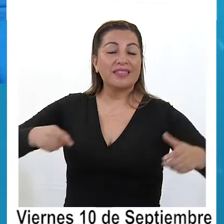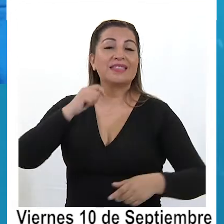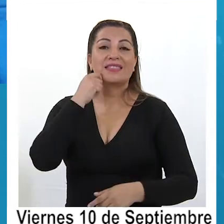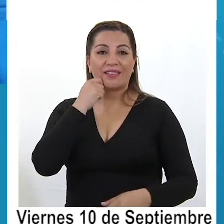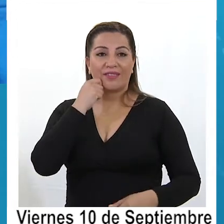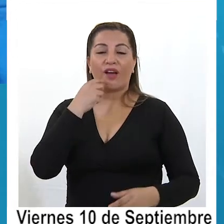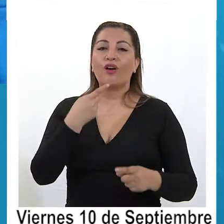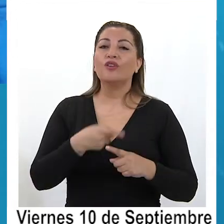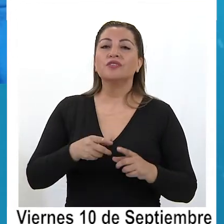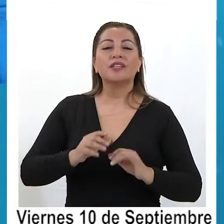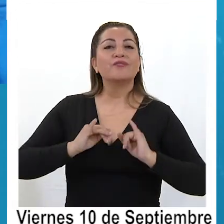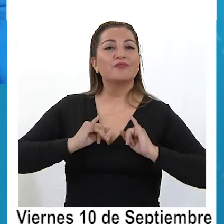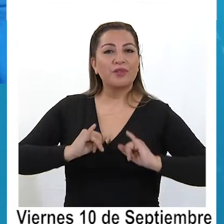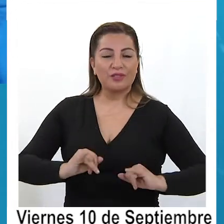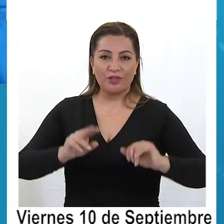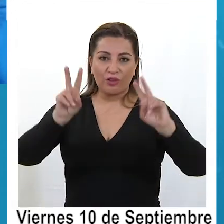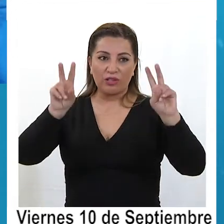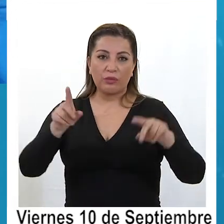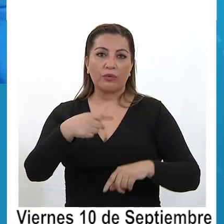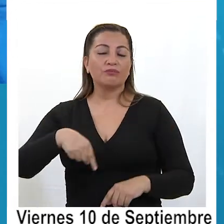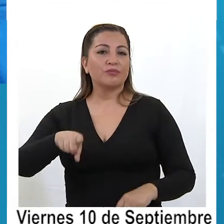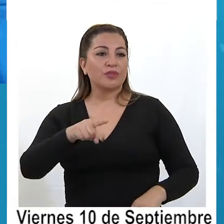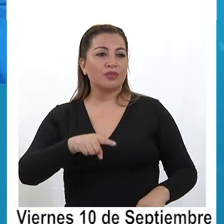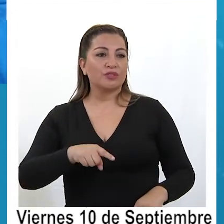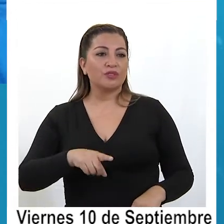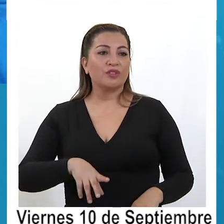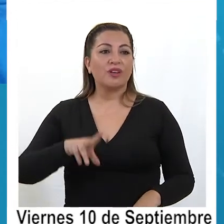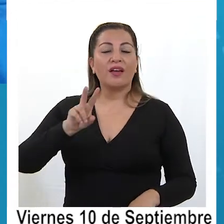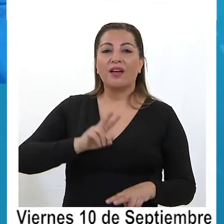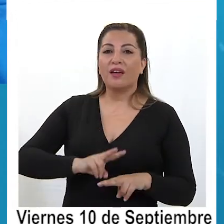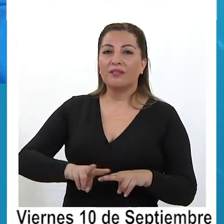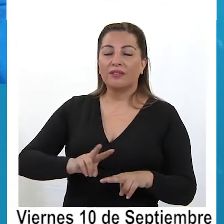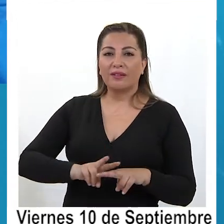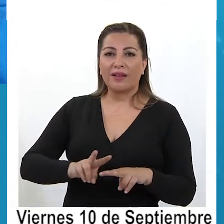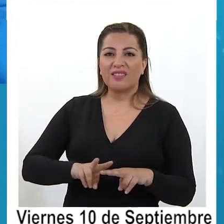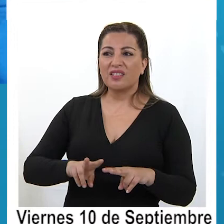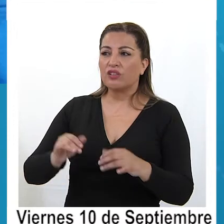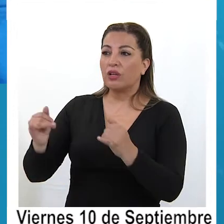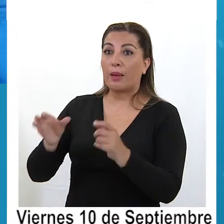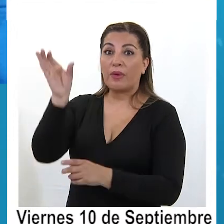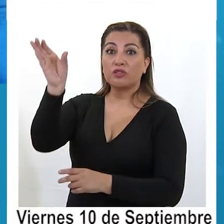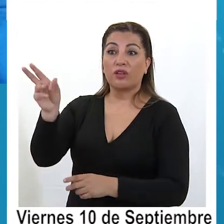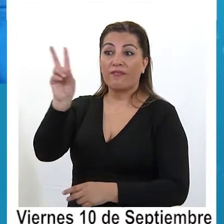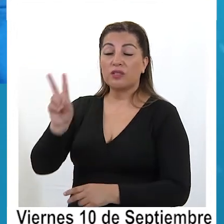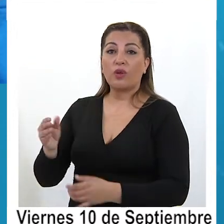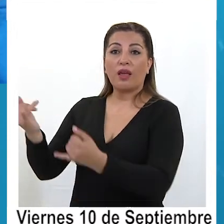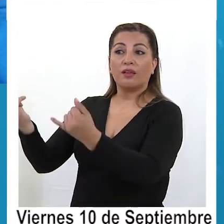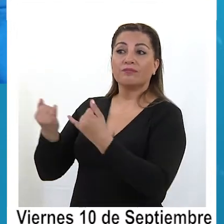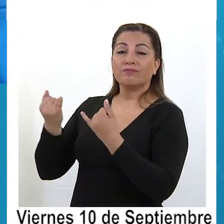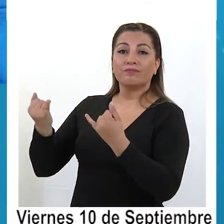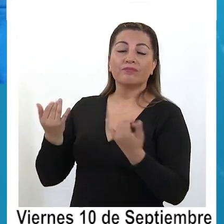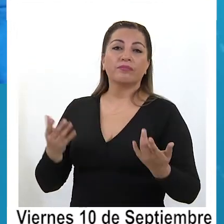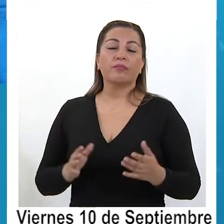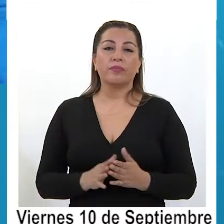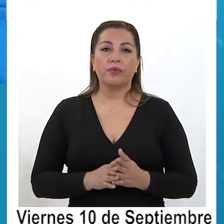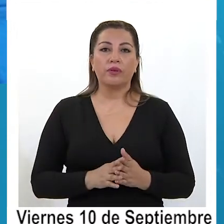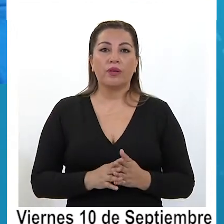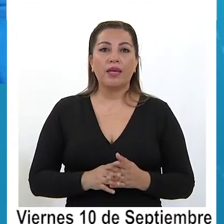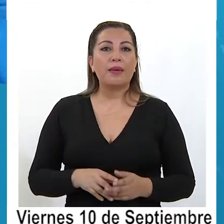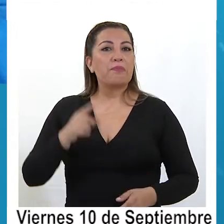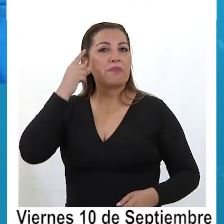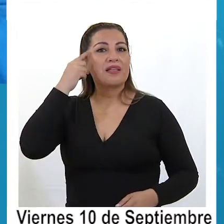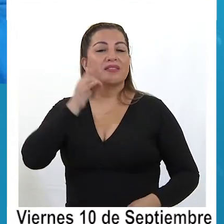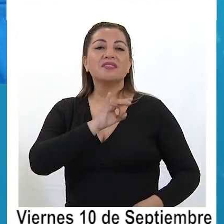otro antecedente relacionado a lo que nosotros podemos obtener de acuerdo a su relato. Ellos persiguen a nuestro país, insisto, como dije anteriormente, como un